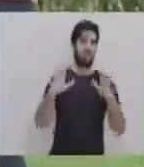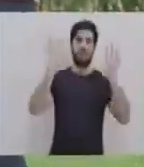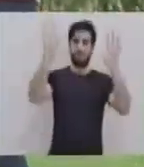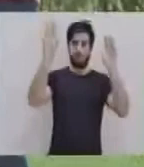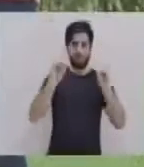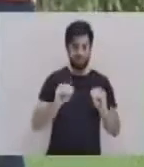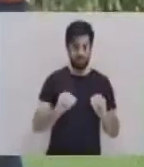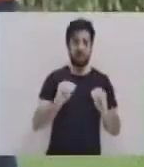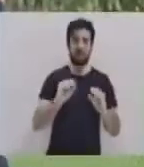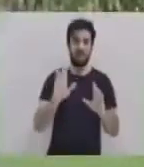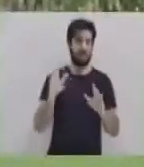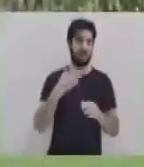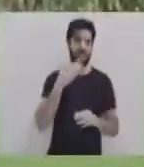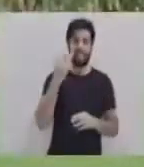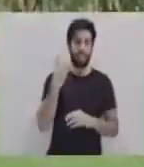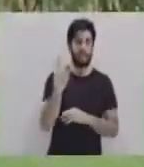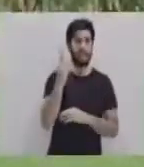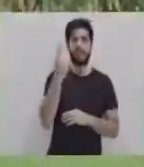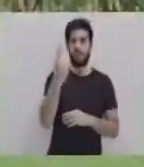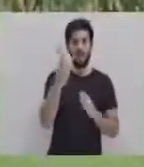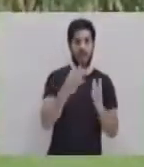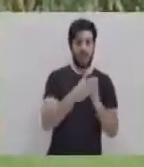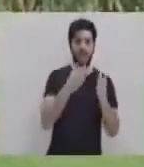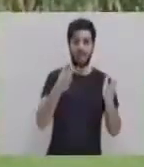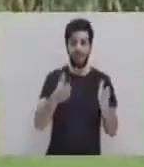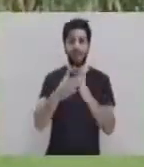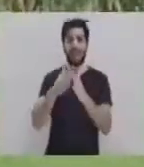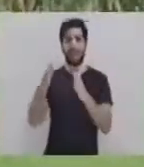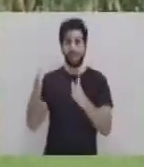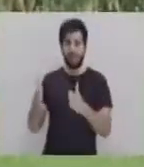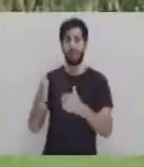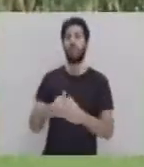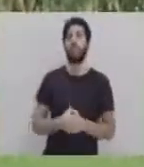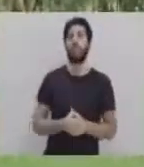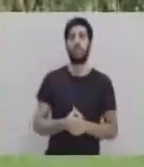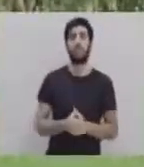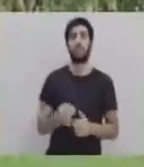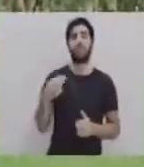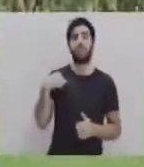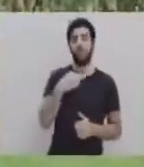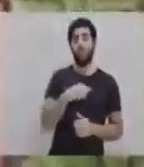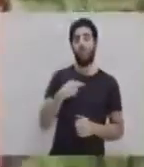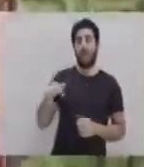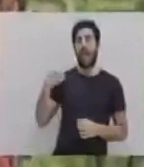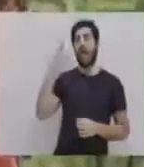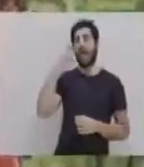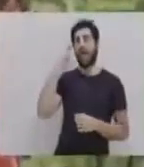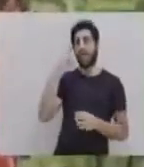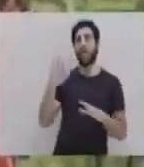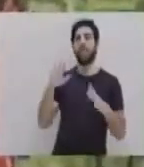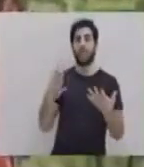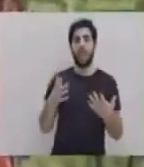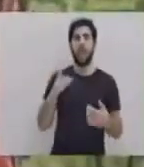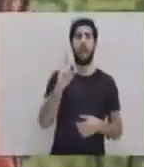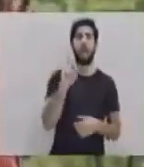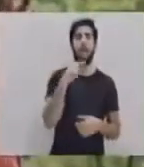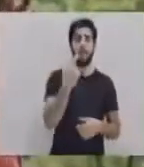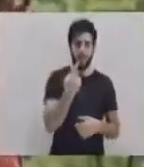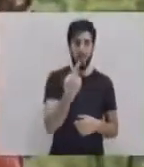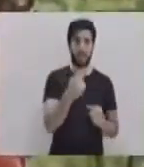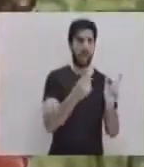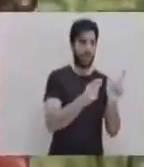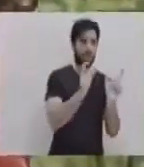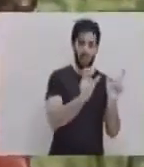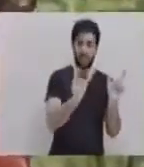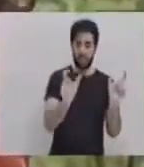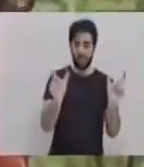recordar de que para sacar la primera derivada se baja el exponente y se le resta una unidad. Y cuando tenemos un número